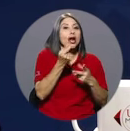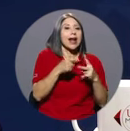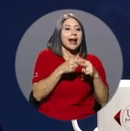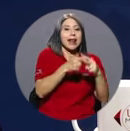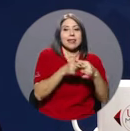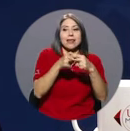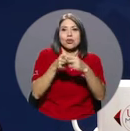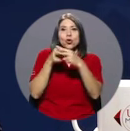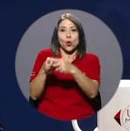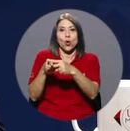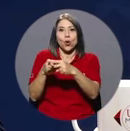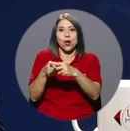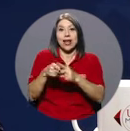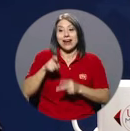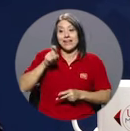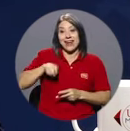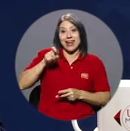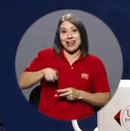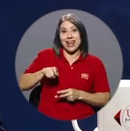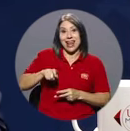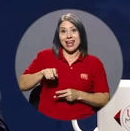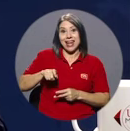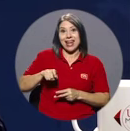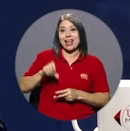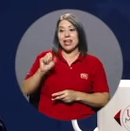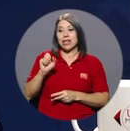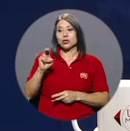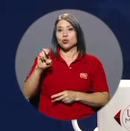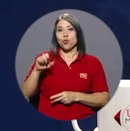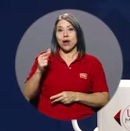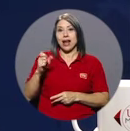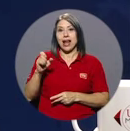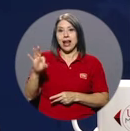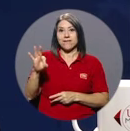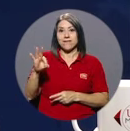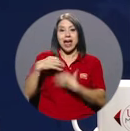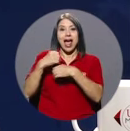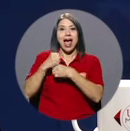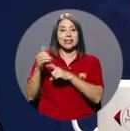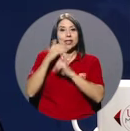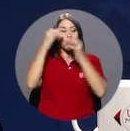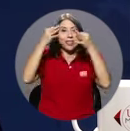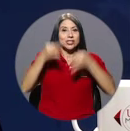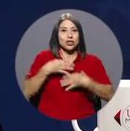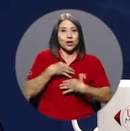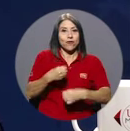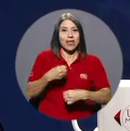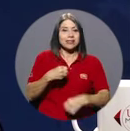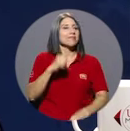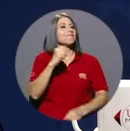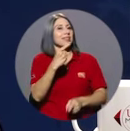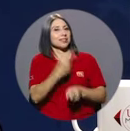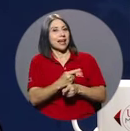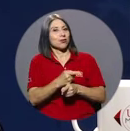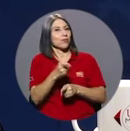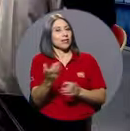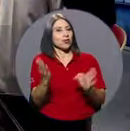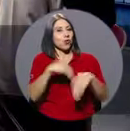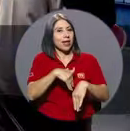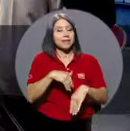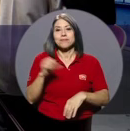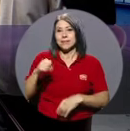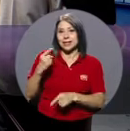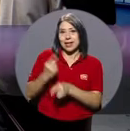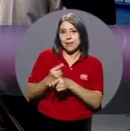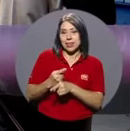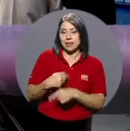crédito. Requiere, además de estas medidas y otras que hizo su jefe, de confianza. Exacto. Y la confianza. Y eso es lo que no hay en este momento. Exactamente,